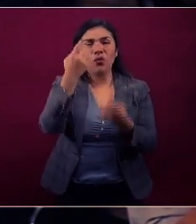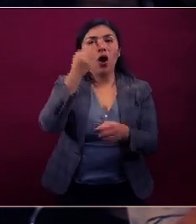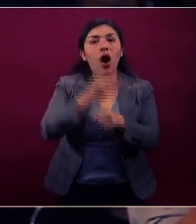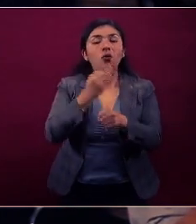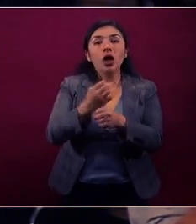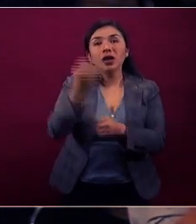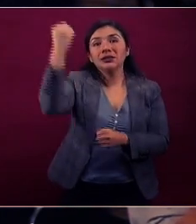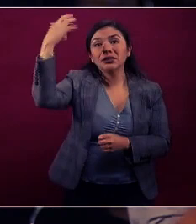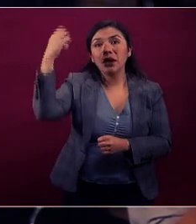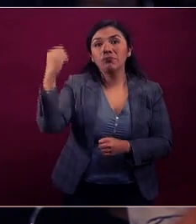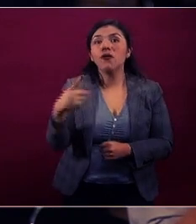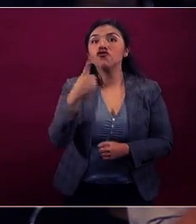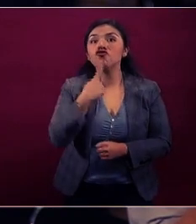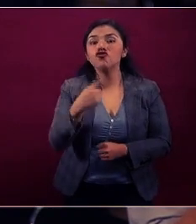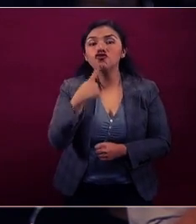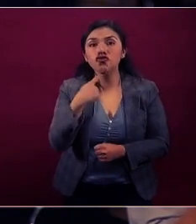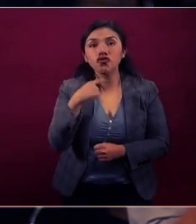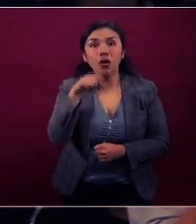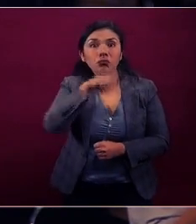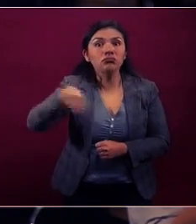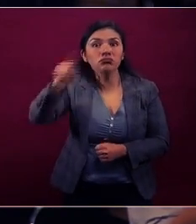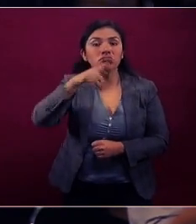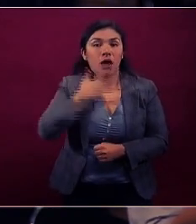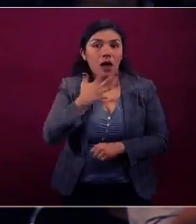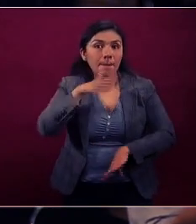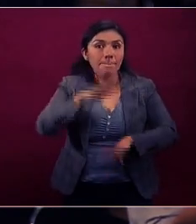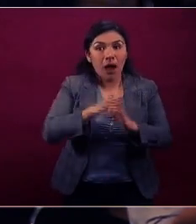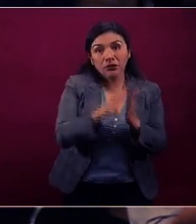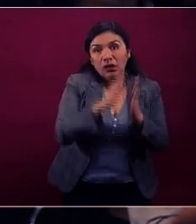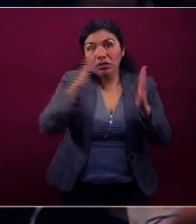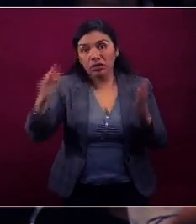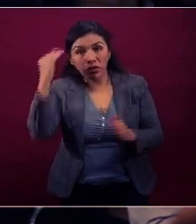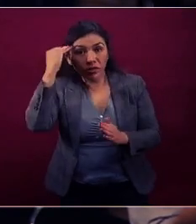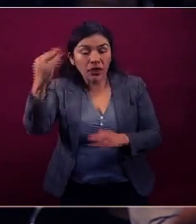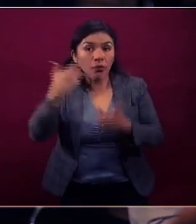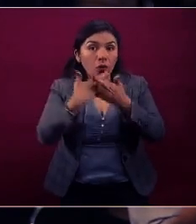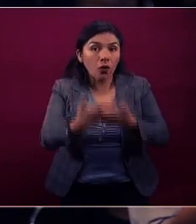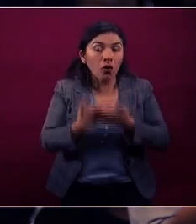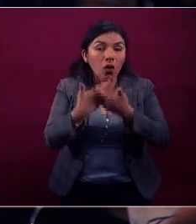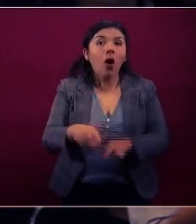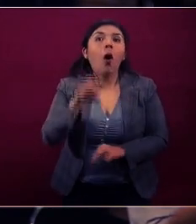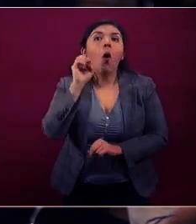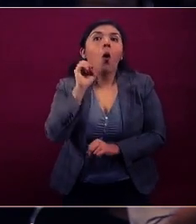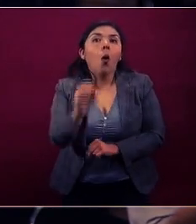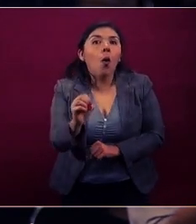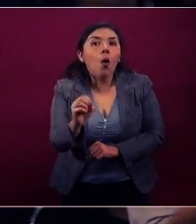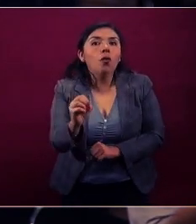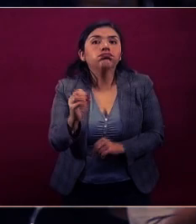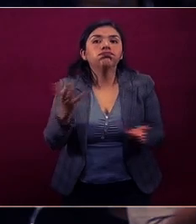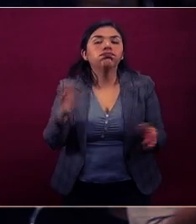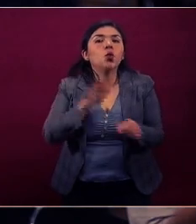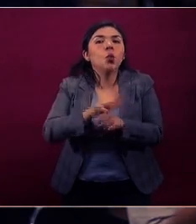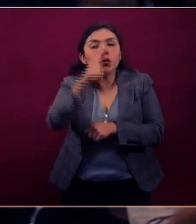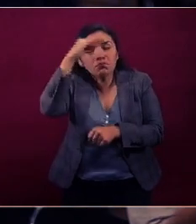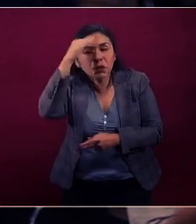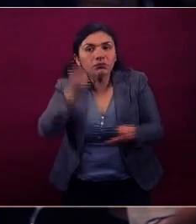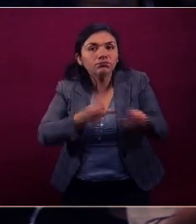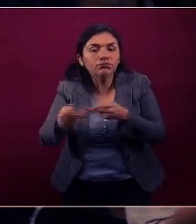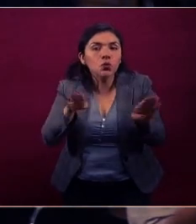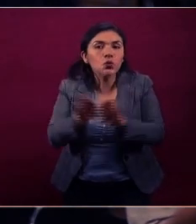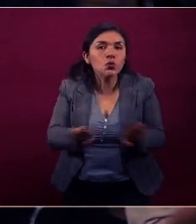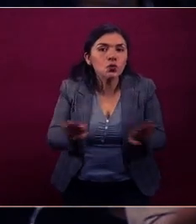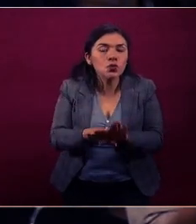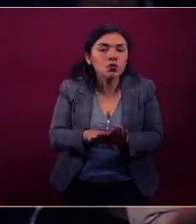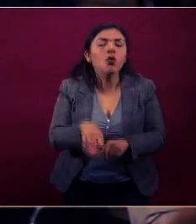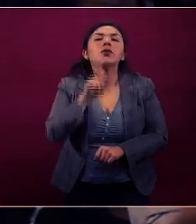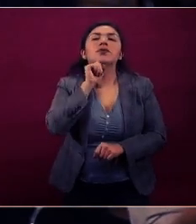en semáforo rojo, si podría haber ahí una ampliación? Y o no sé, ¿qué planes tiene usted? Y